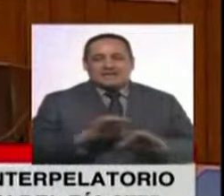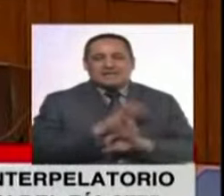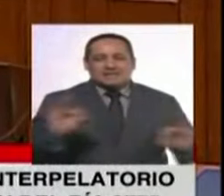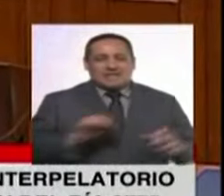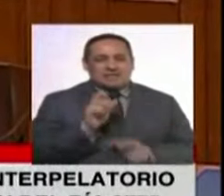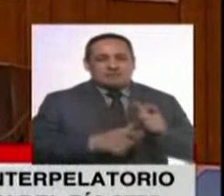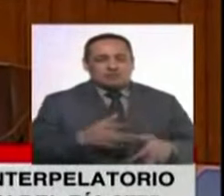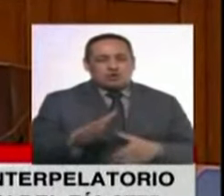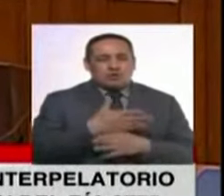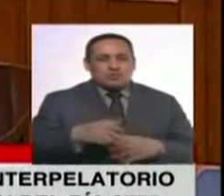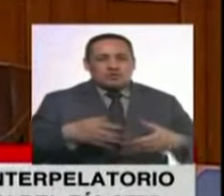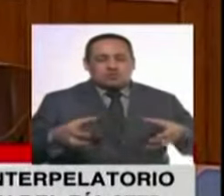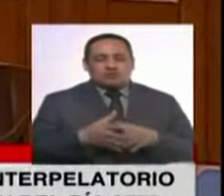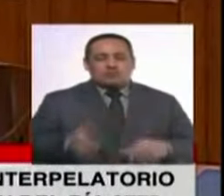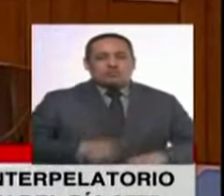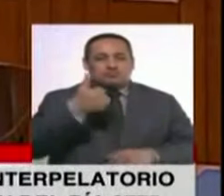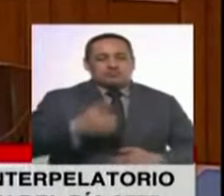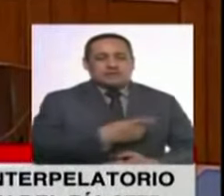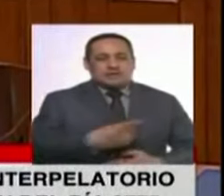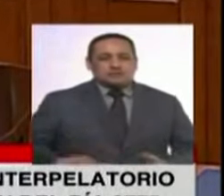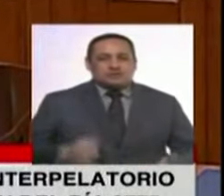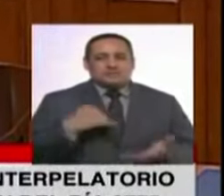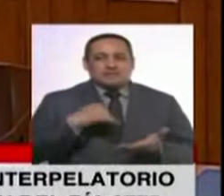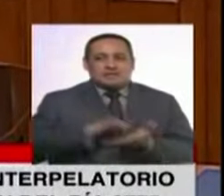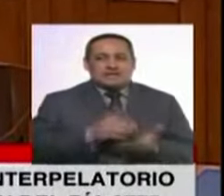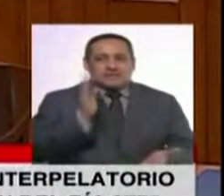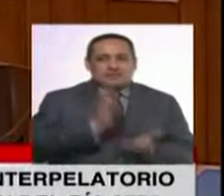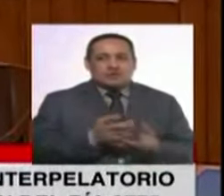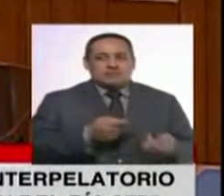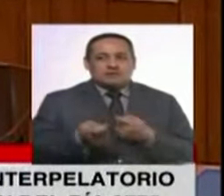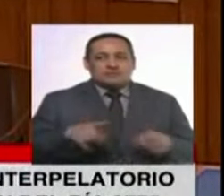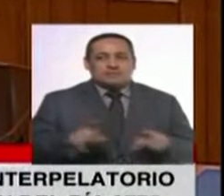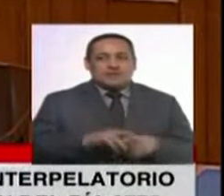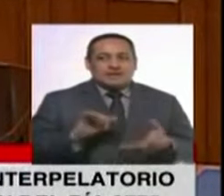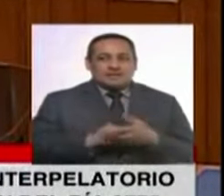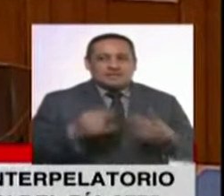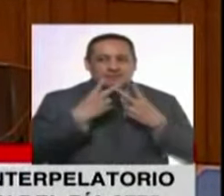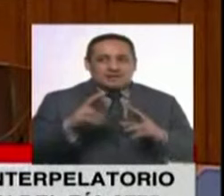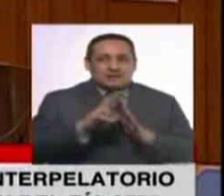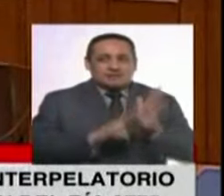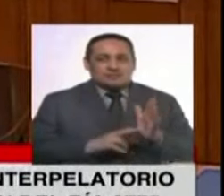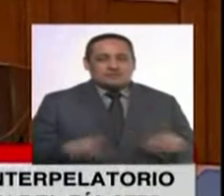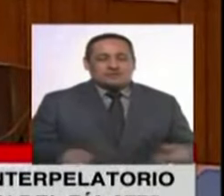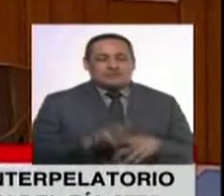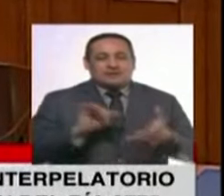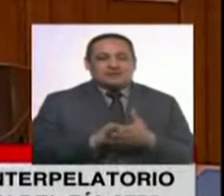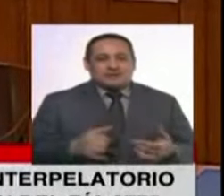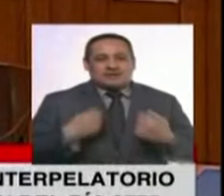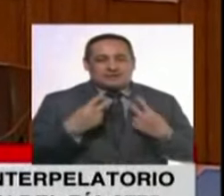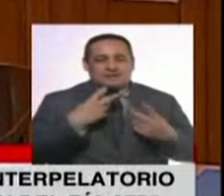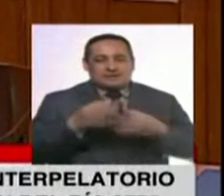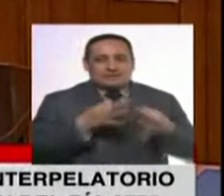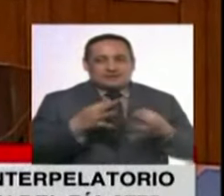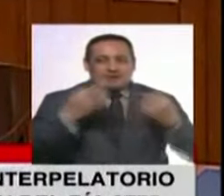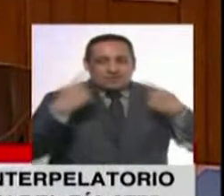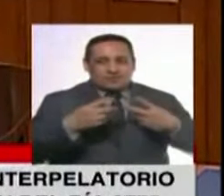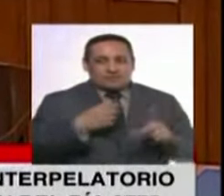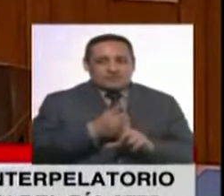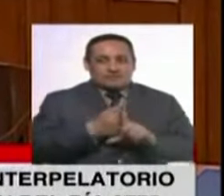de los funcionarios o colaboradores del alta dirección tiene sanciones administrativas vigentes en dicho registro Asimismo